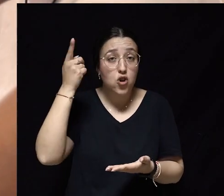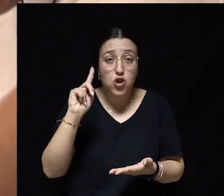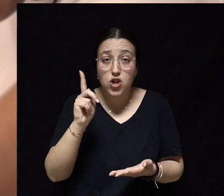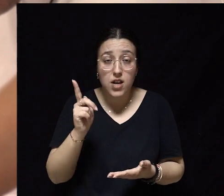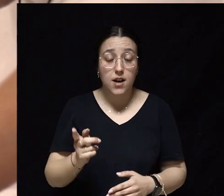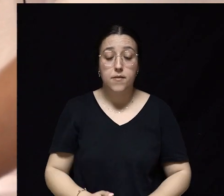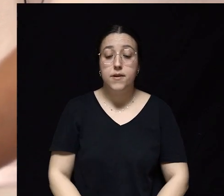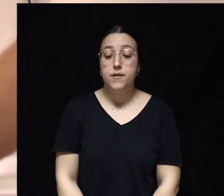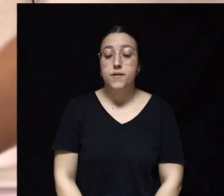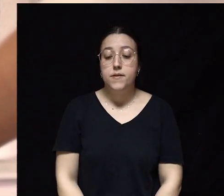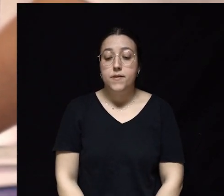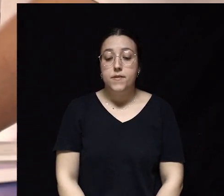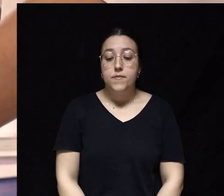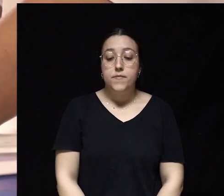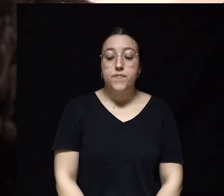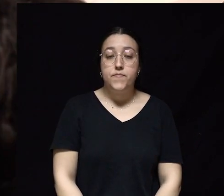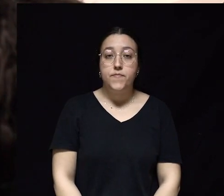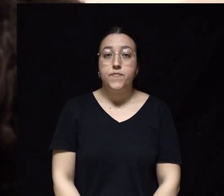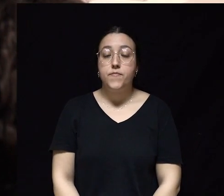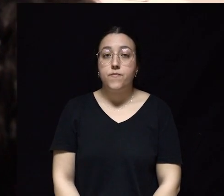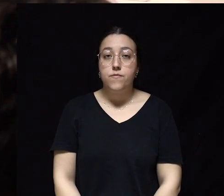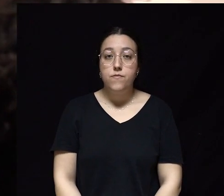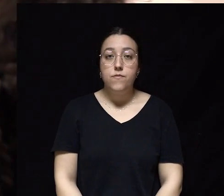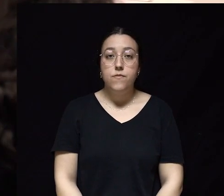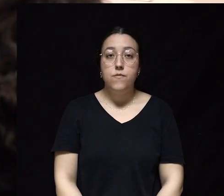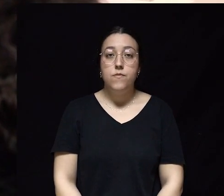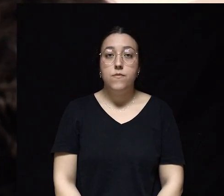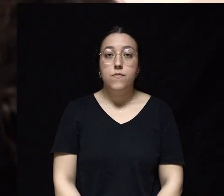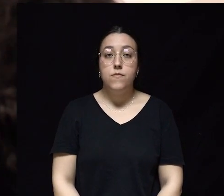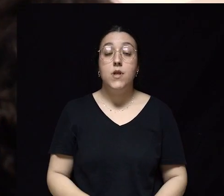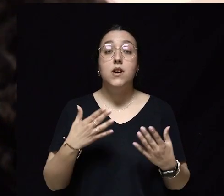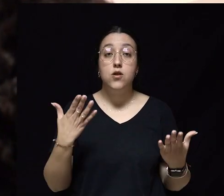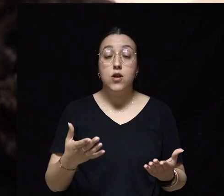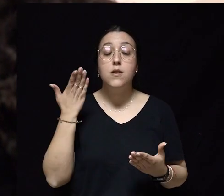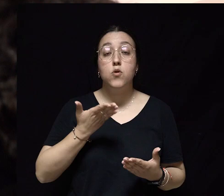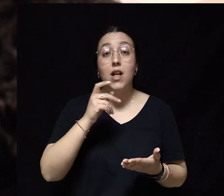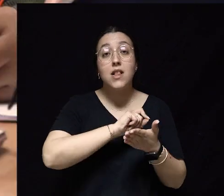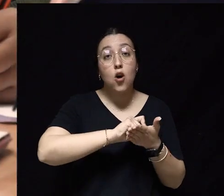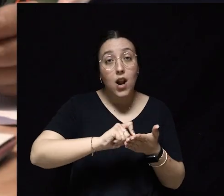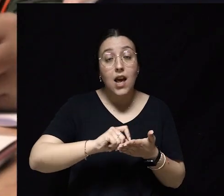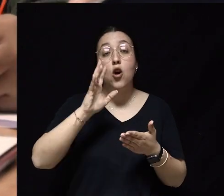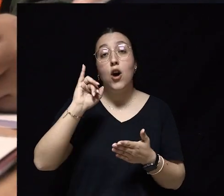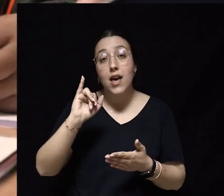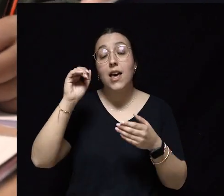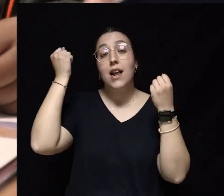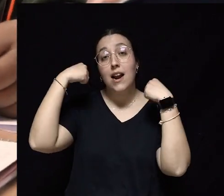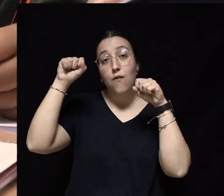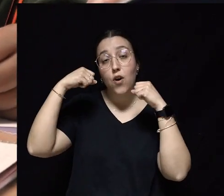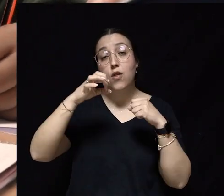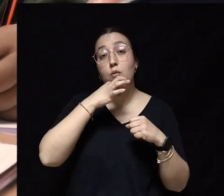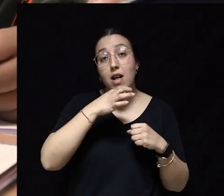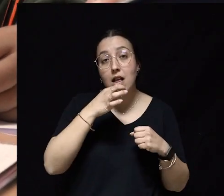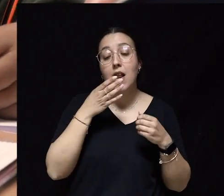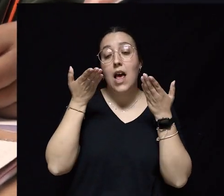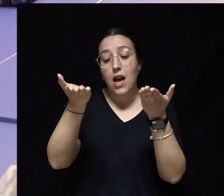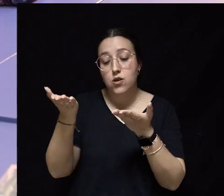nada que les motive. Hoy en día, trabajando digitalmente como se trabaja en el entorno escolar, los niños han perdido la capacidad